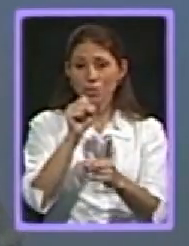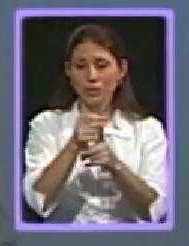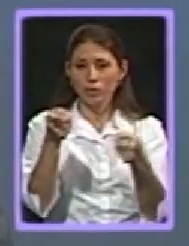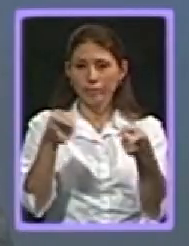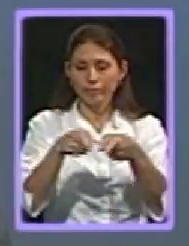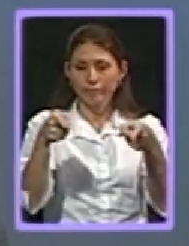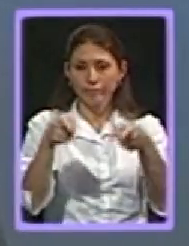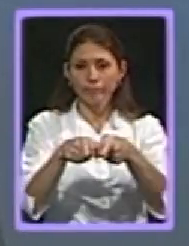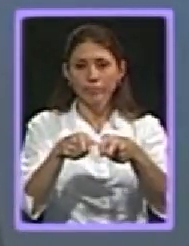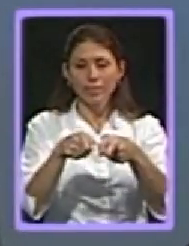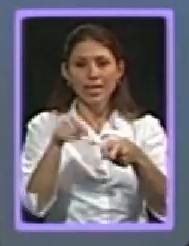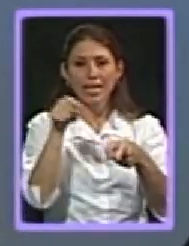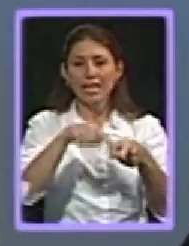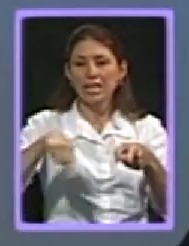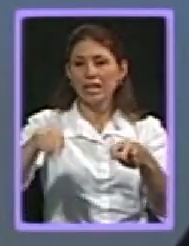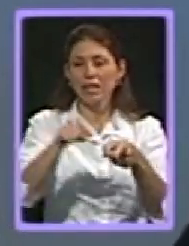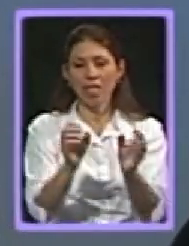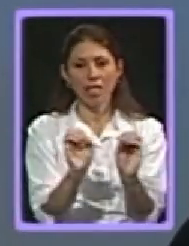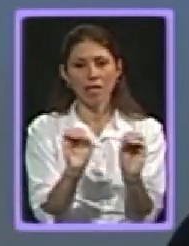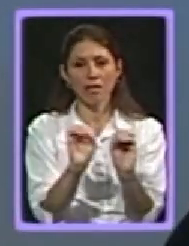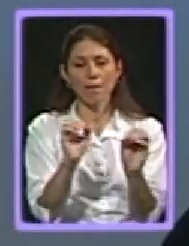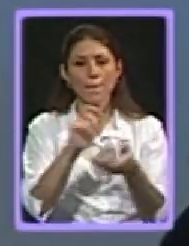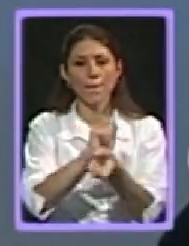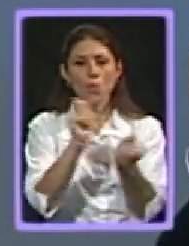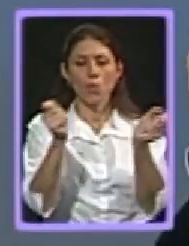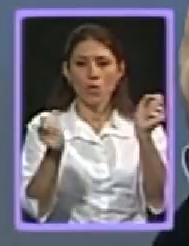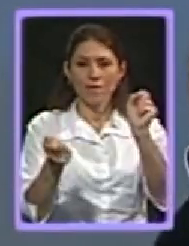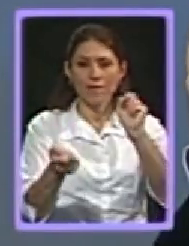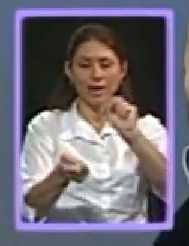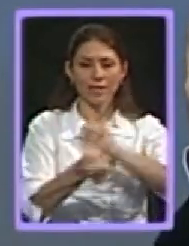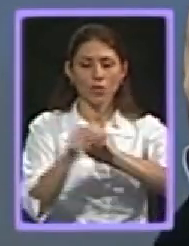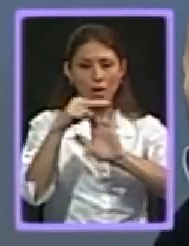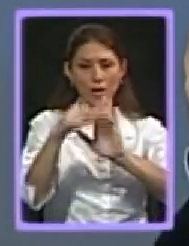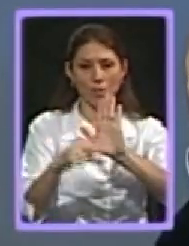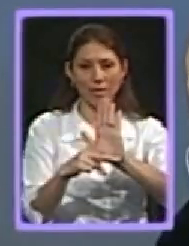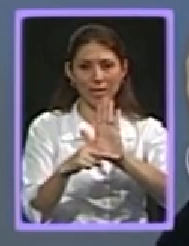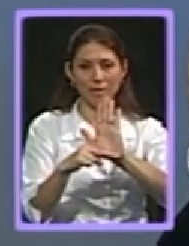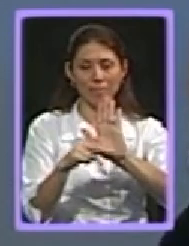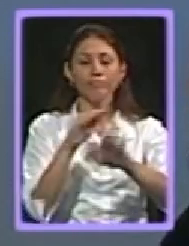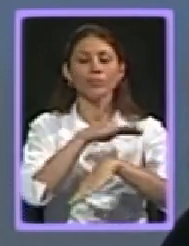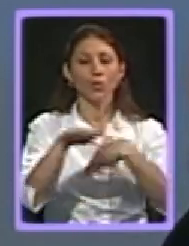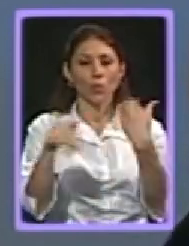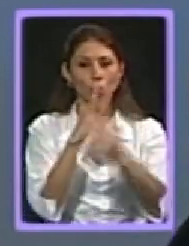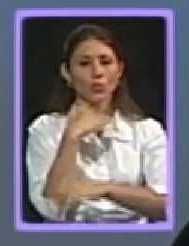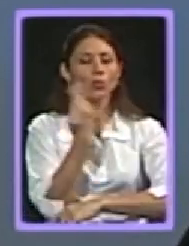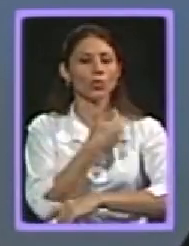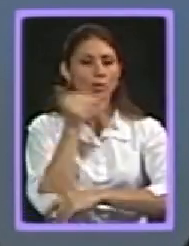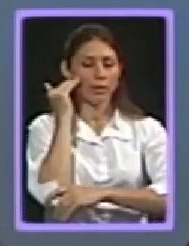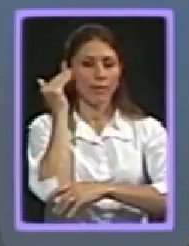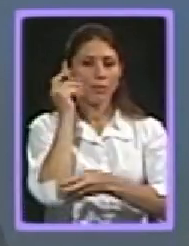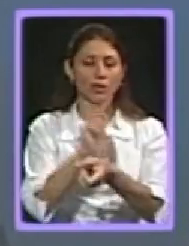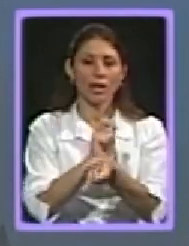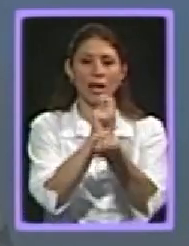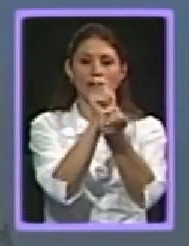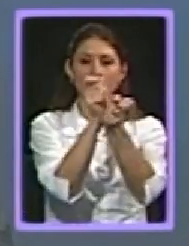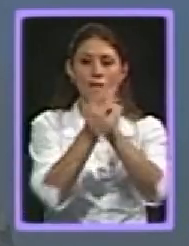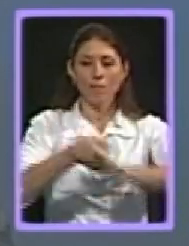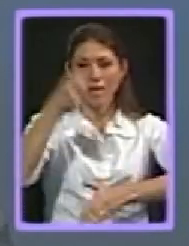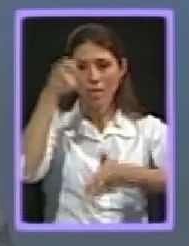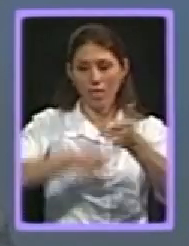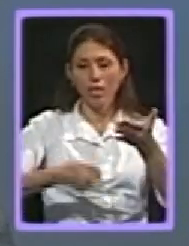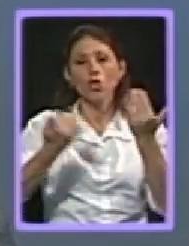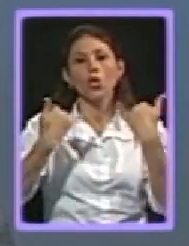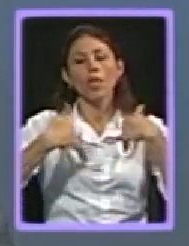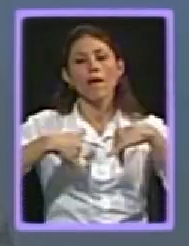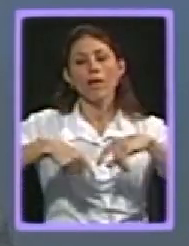donde no tuvimos una modificación a la normativa, todos conocemos que la reforma tributaria estaba aún